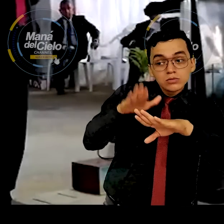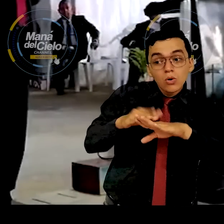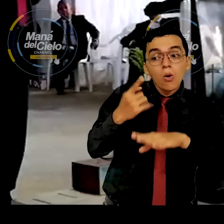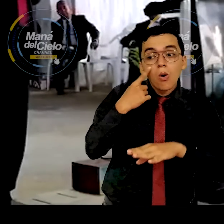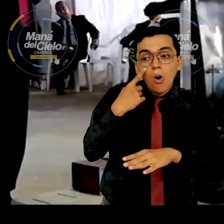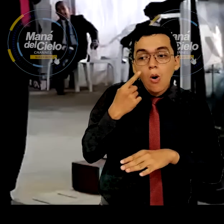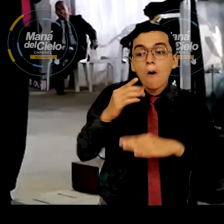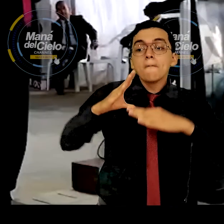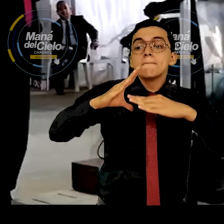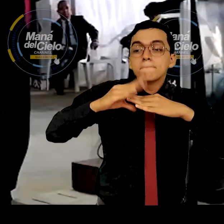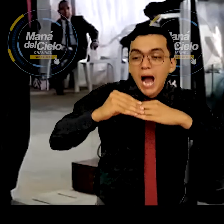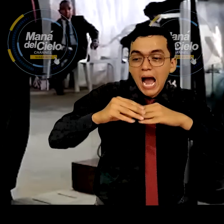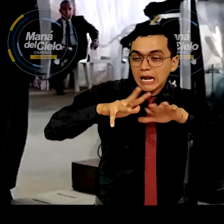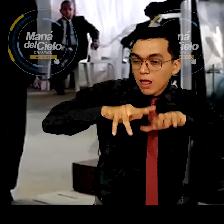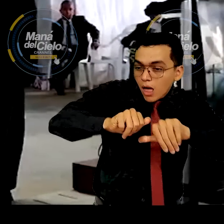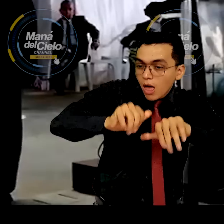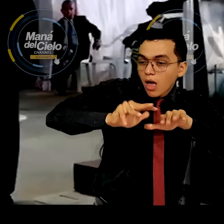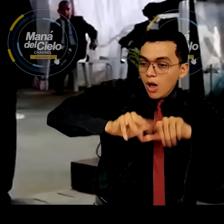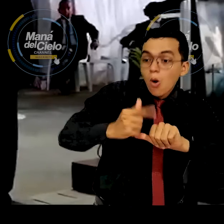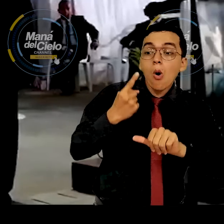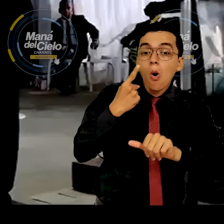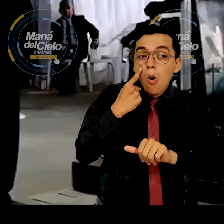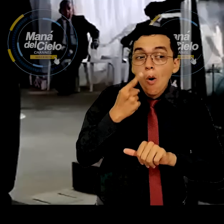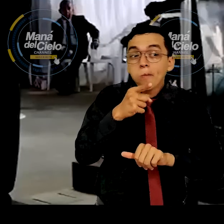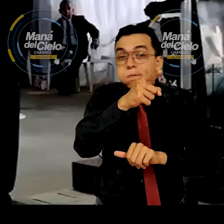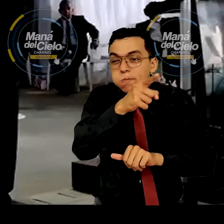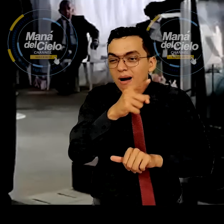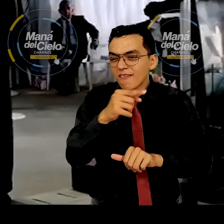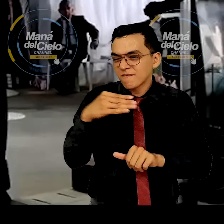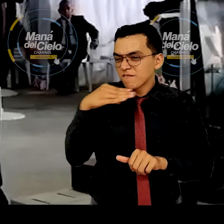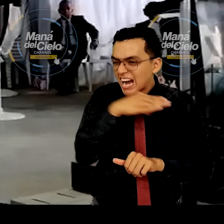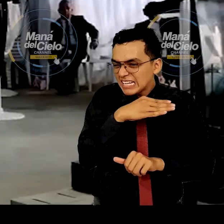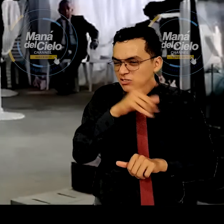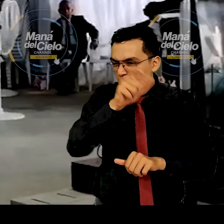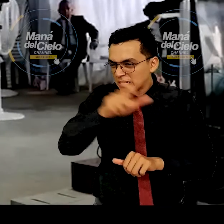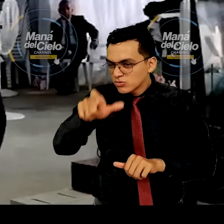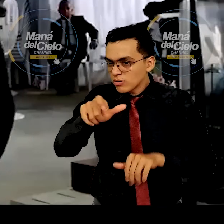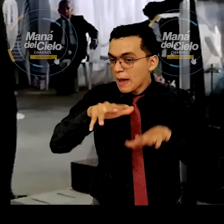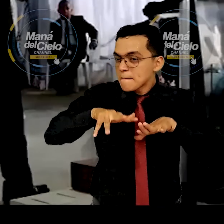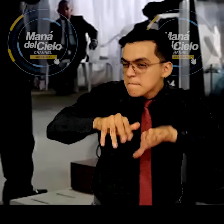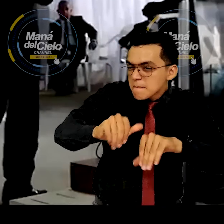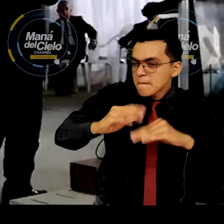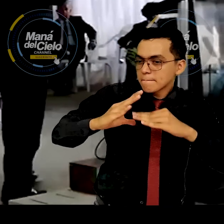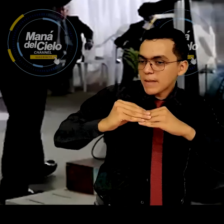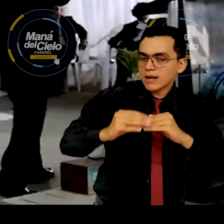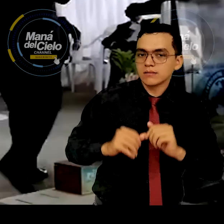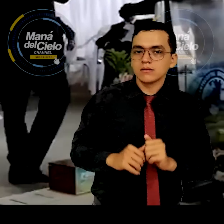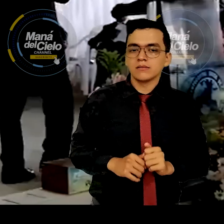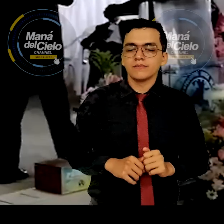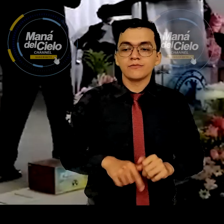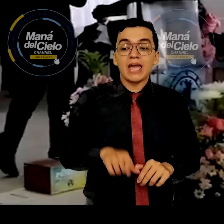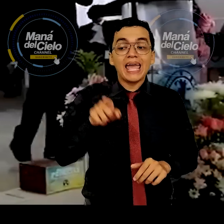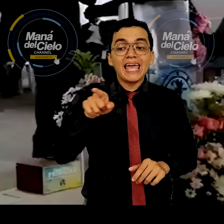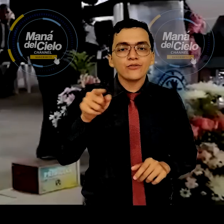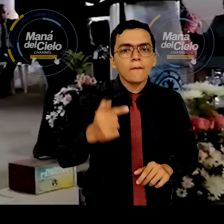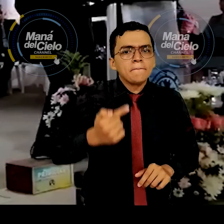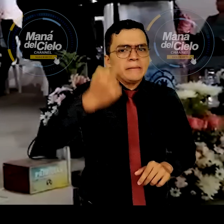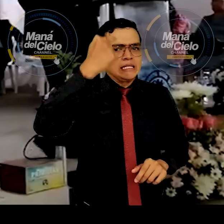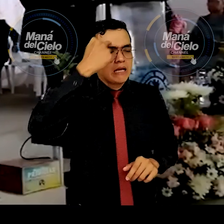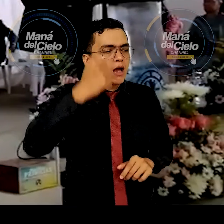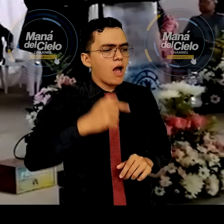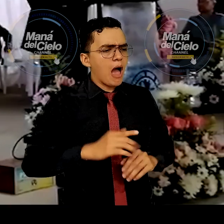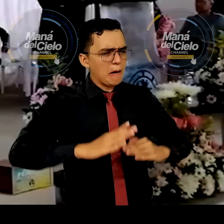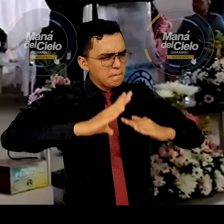¿Verdad? Tengo lástima por esta gente que tiene hambre. Denle de comer. Uy, Señor,